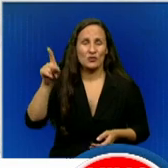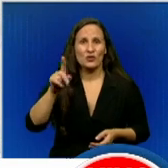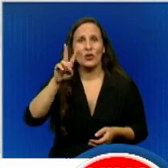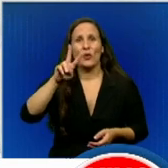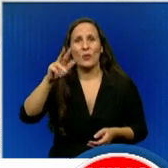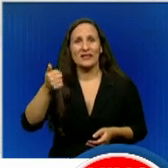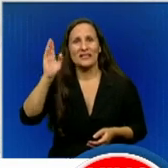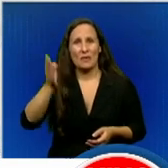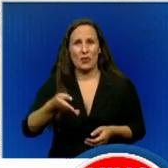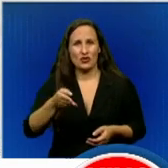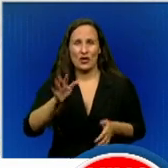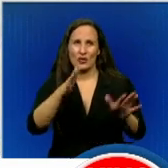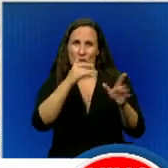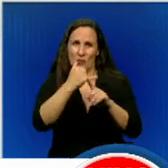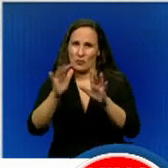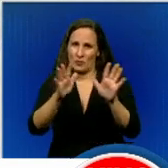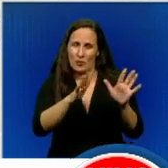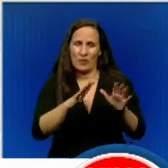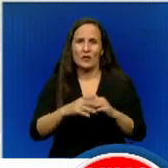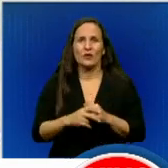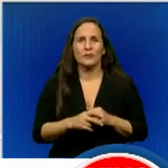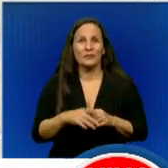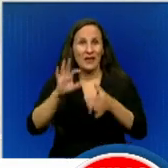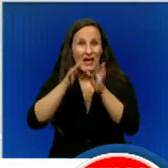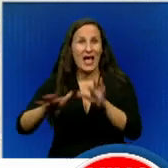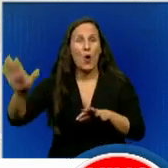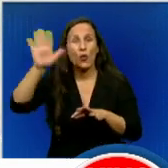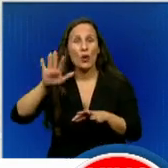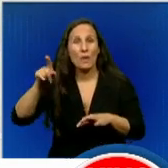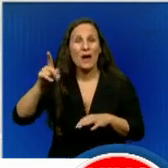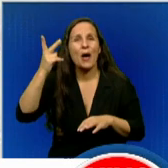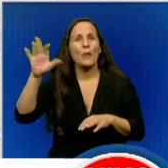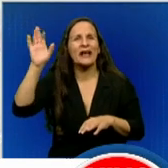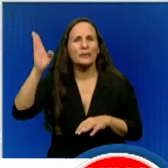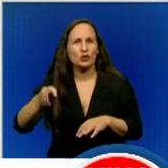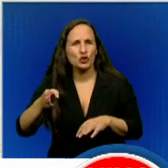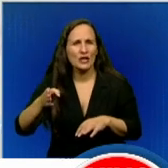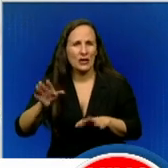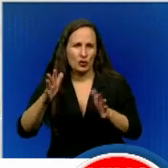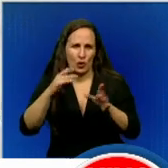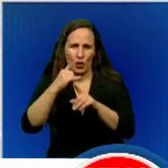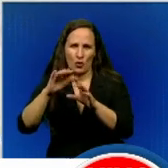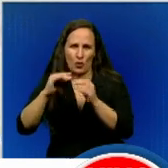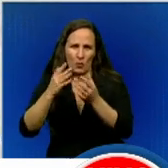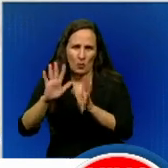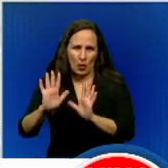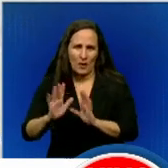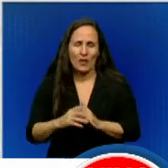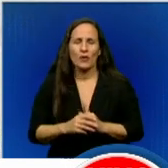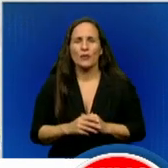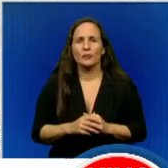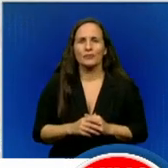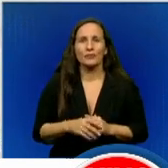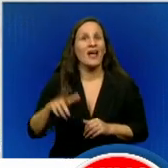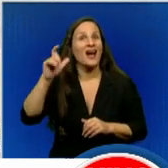de un 26 por ciento promedio saben cuántos en europa el 20 por ciento promedio señor presidente el propio